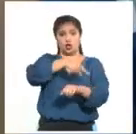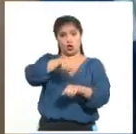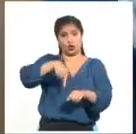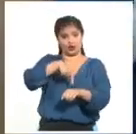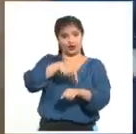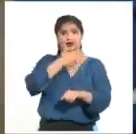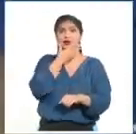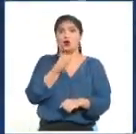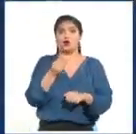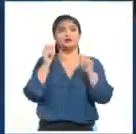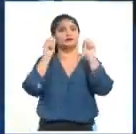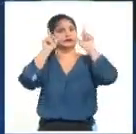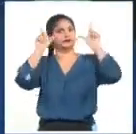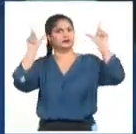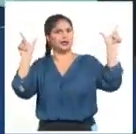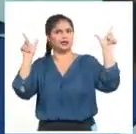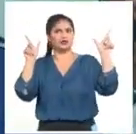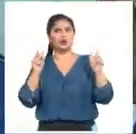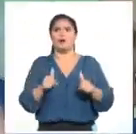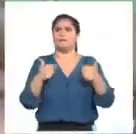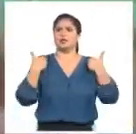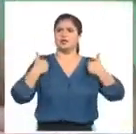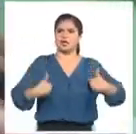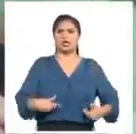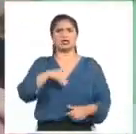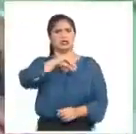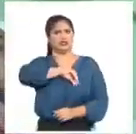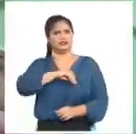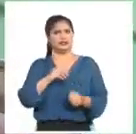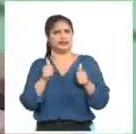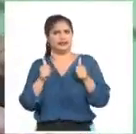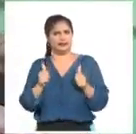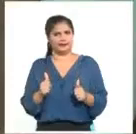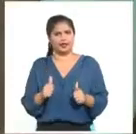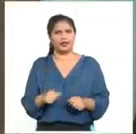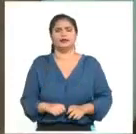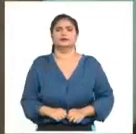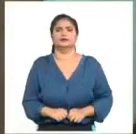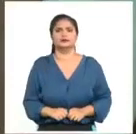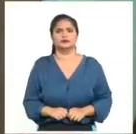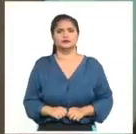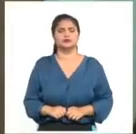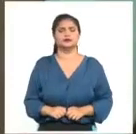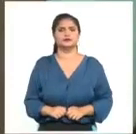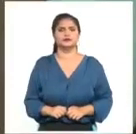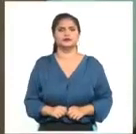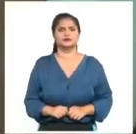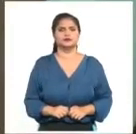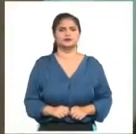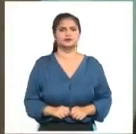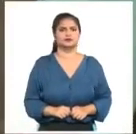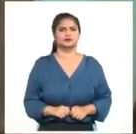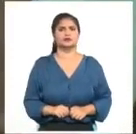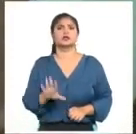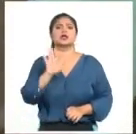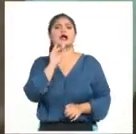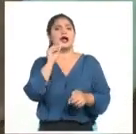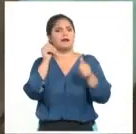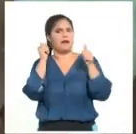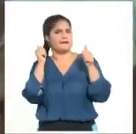sin la intubación endotraqueal y, en, como decimos nosotros, consciente, sin trastornos cognitivos.